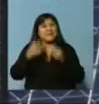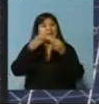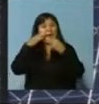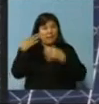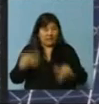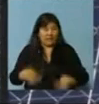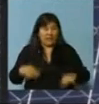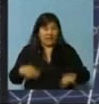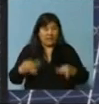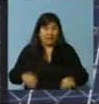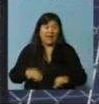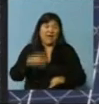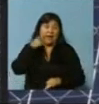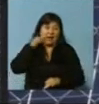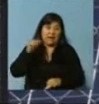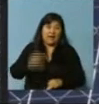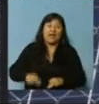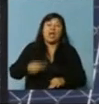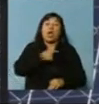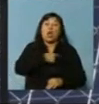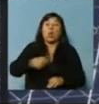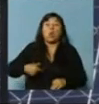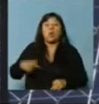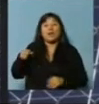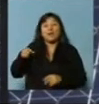realmente donde el gobernador,